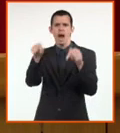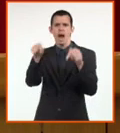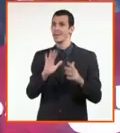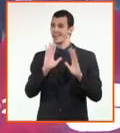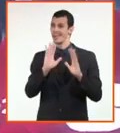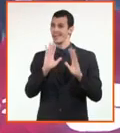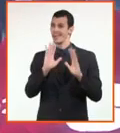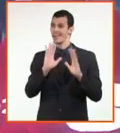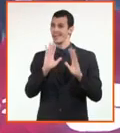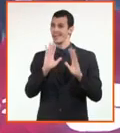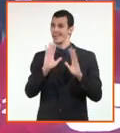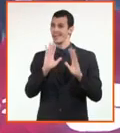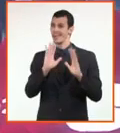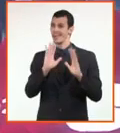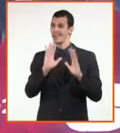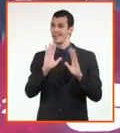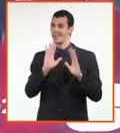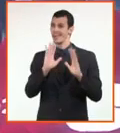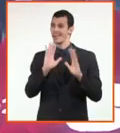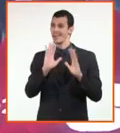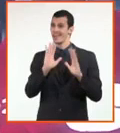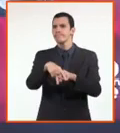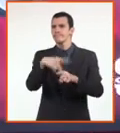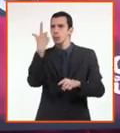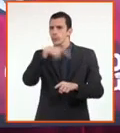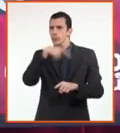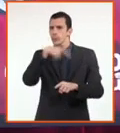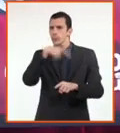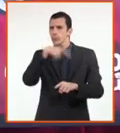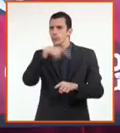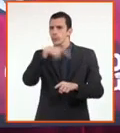obligó a posponer los planes. Queda como huella